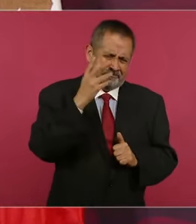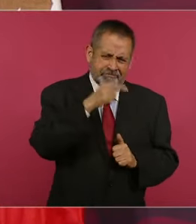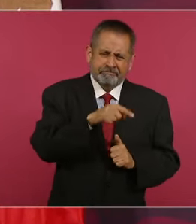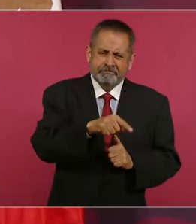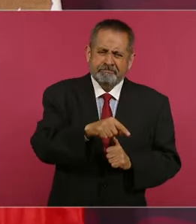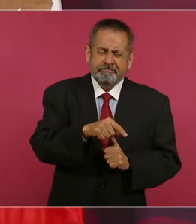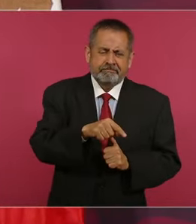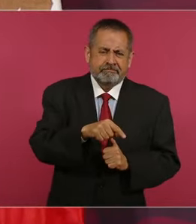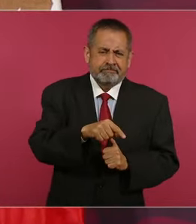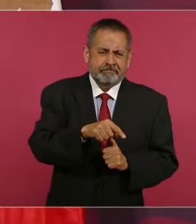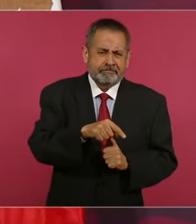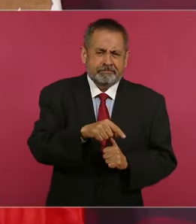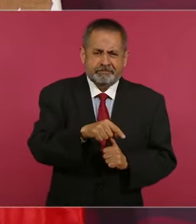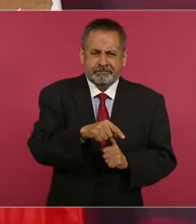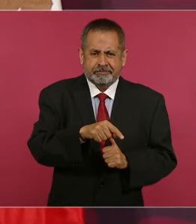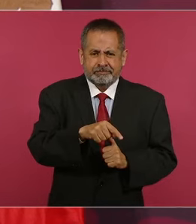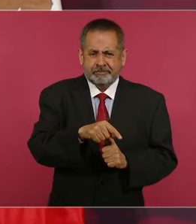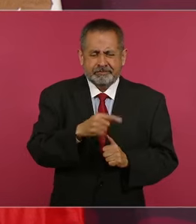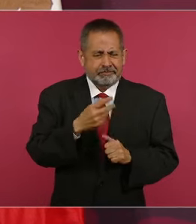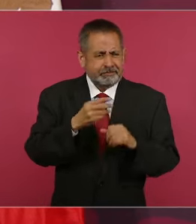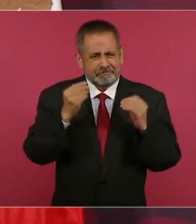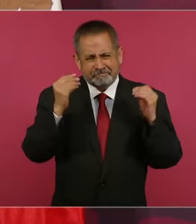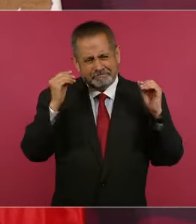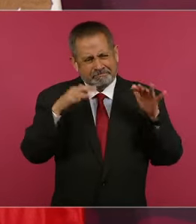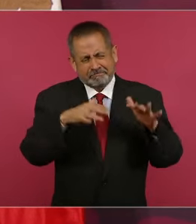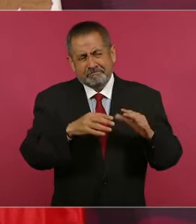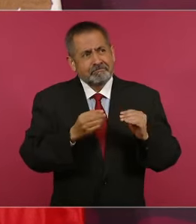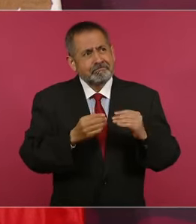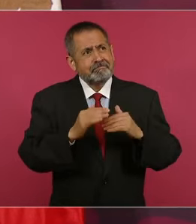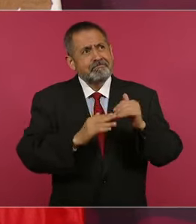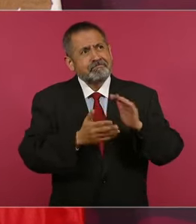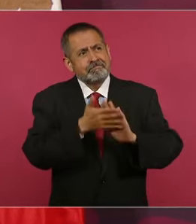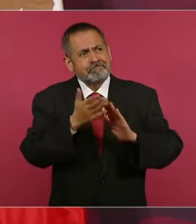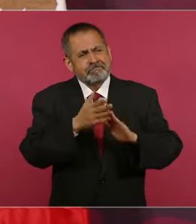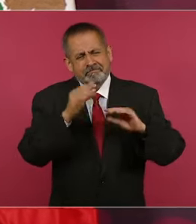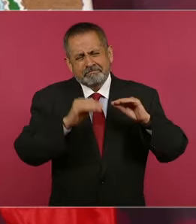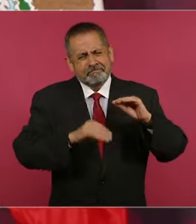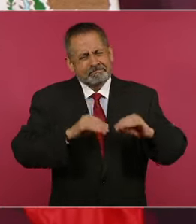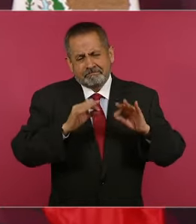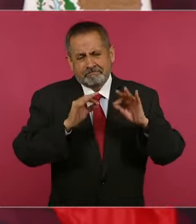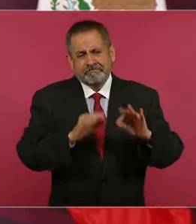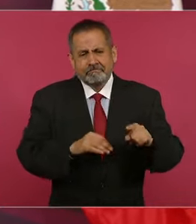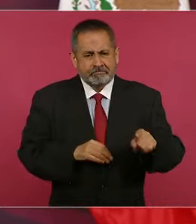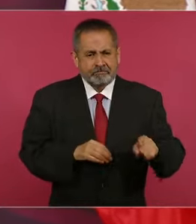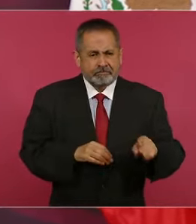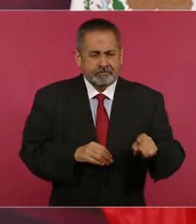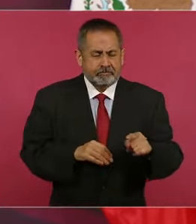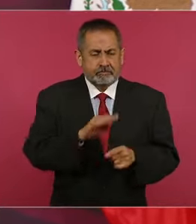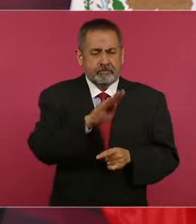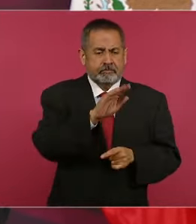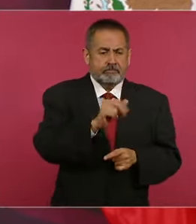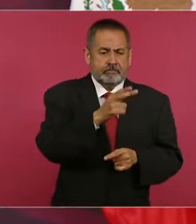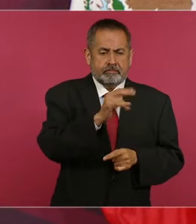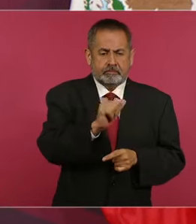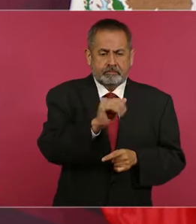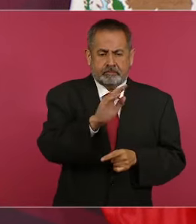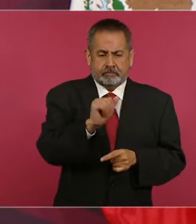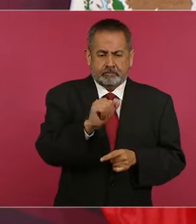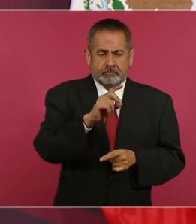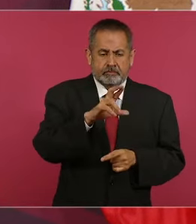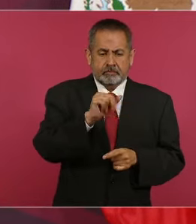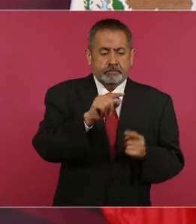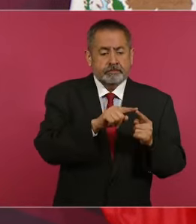Ahí va a haber mucho desarrollo desde Bahía de Banderas hasta San